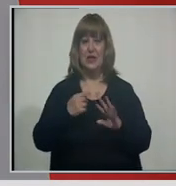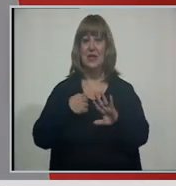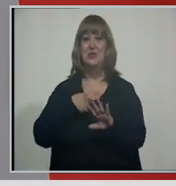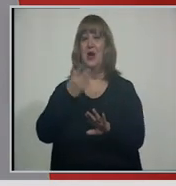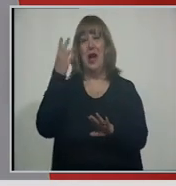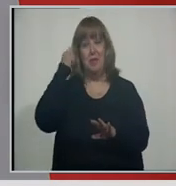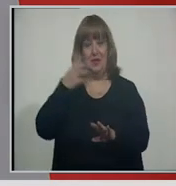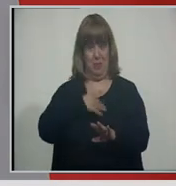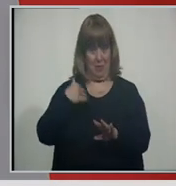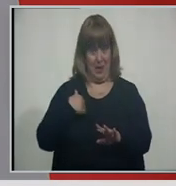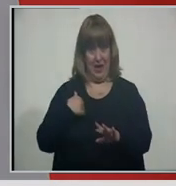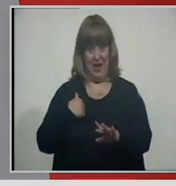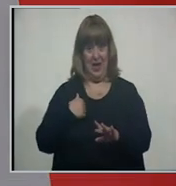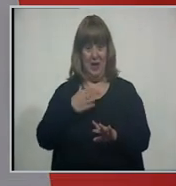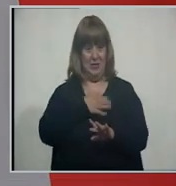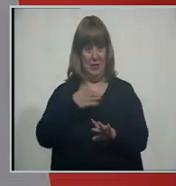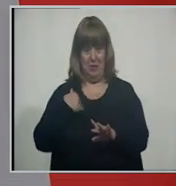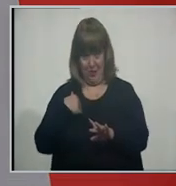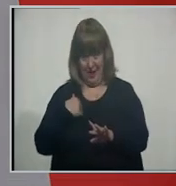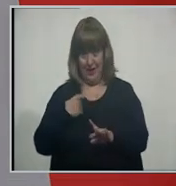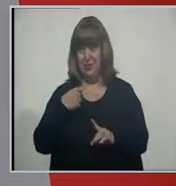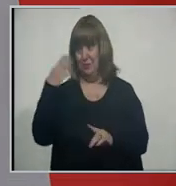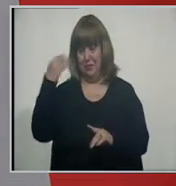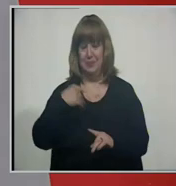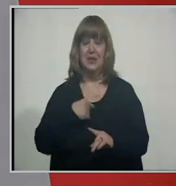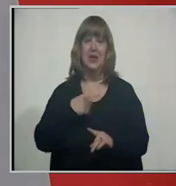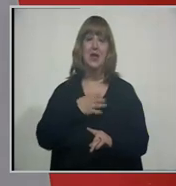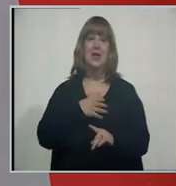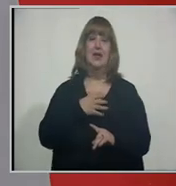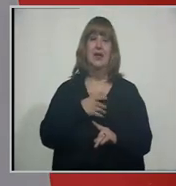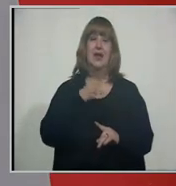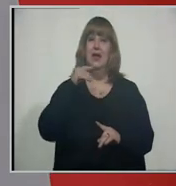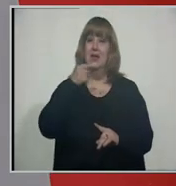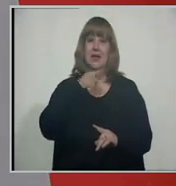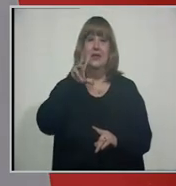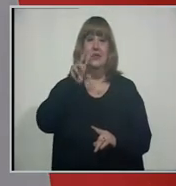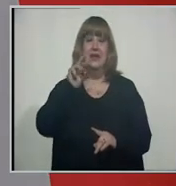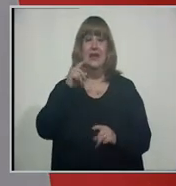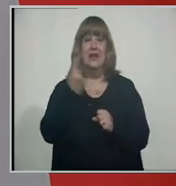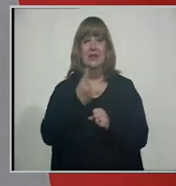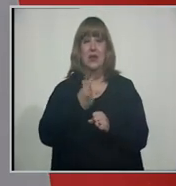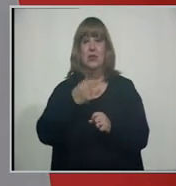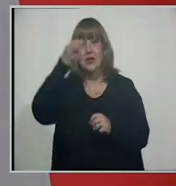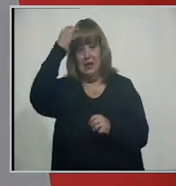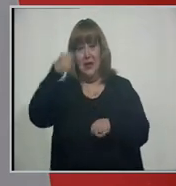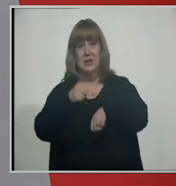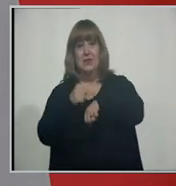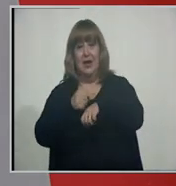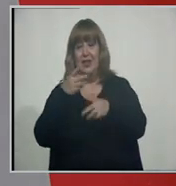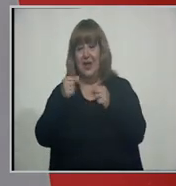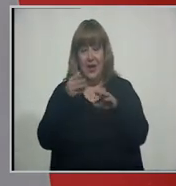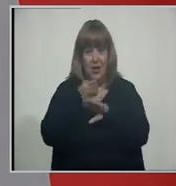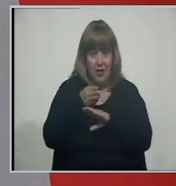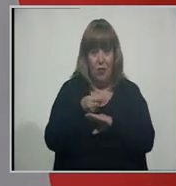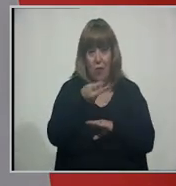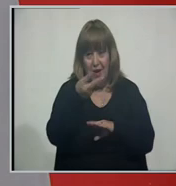hechos cuando empezaban a más de 30 segundos 30 segundos sesión en 31 tienen que teatro aquí ahora cuánto vale las entradas cuantas